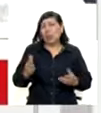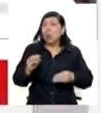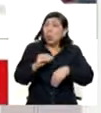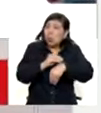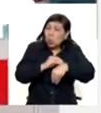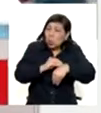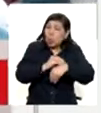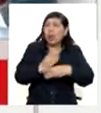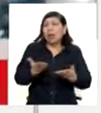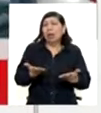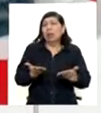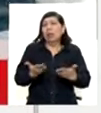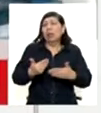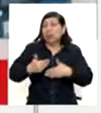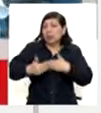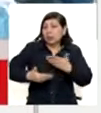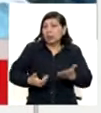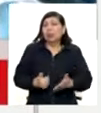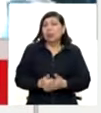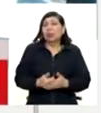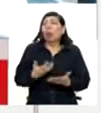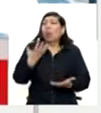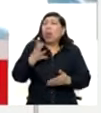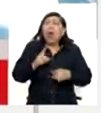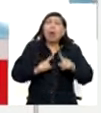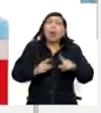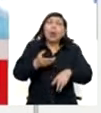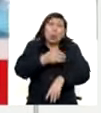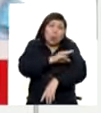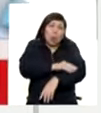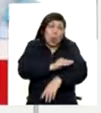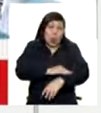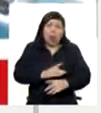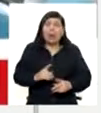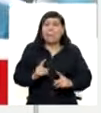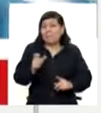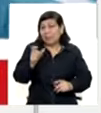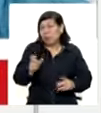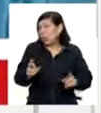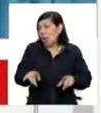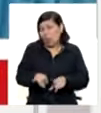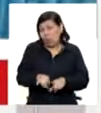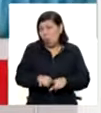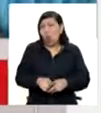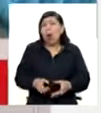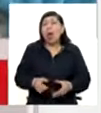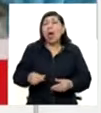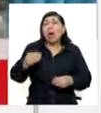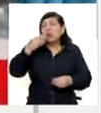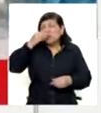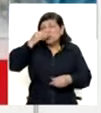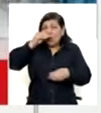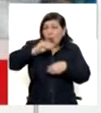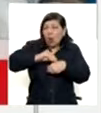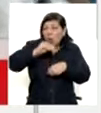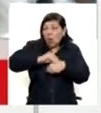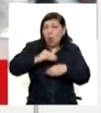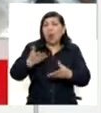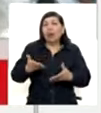curar heridas, regenerar quemaduras, en fin, son los mismos que usamos los seres humanos, alcohol, ¿no es